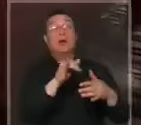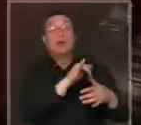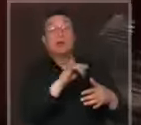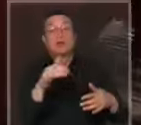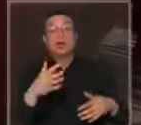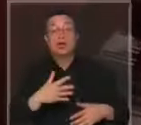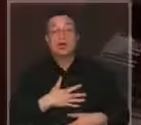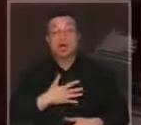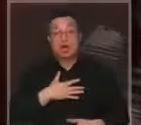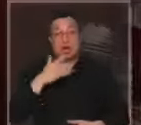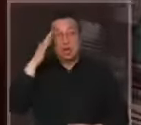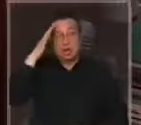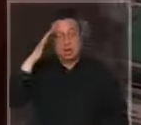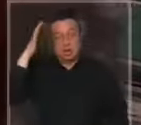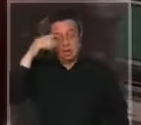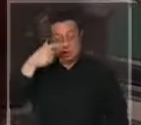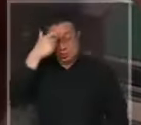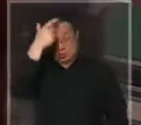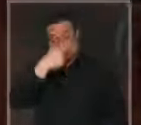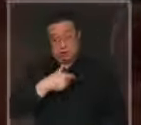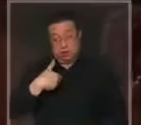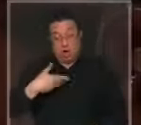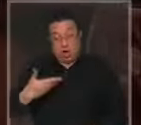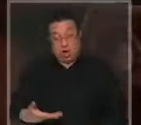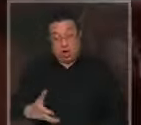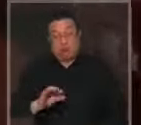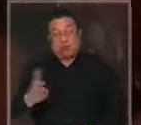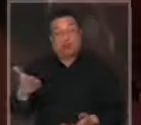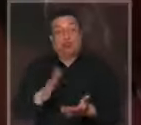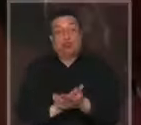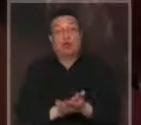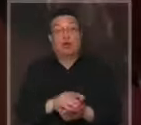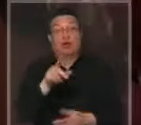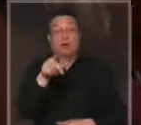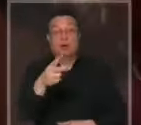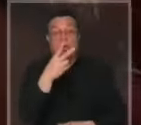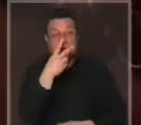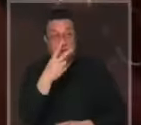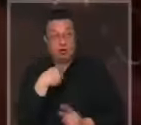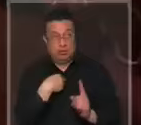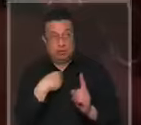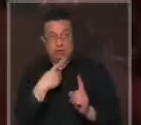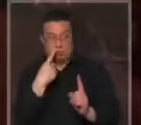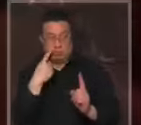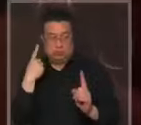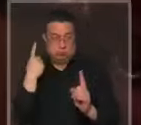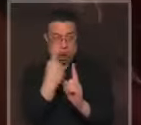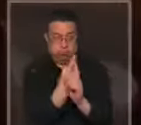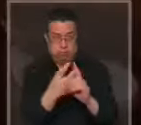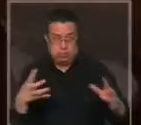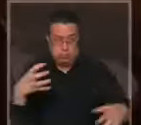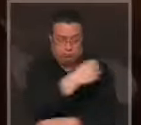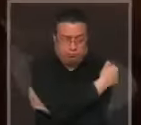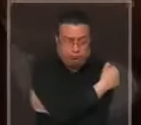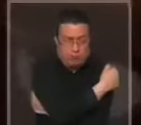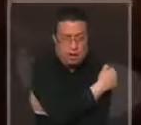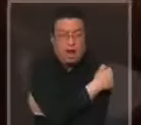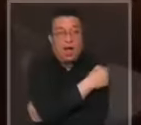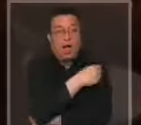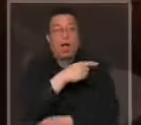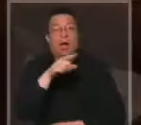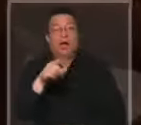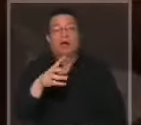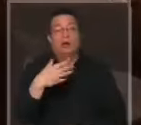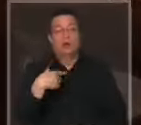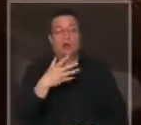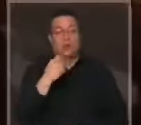aquí, Gloria, o ahora o nunca. Y el cabro, cuando vio que lo abracé, se quedó tan tranquilo. Yo creo que ni su madre